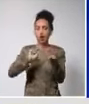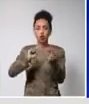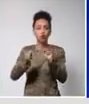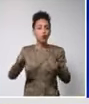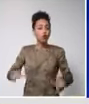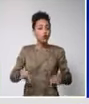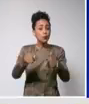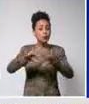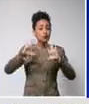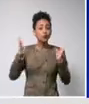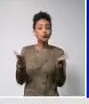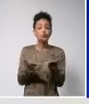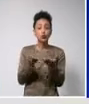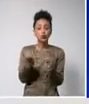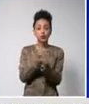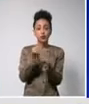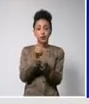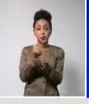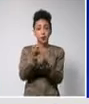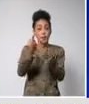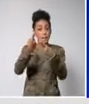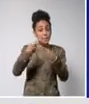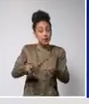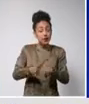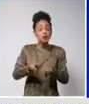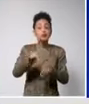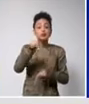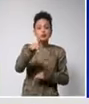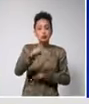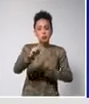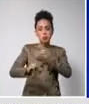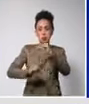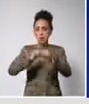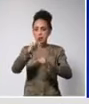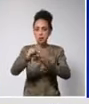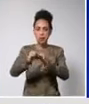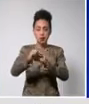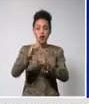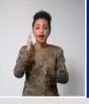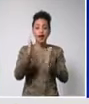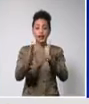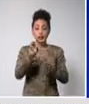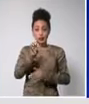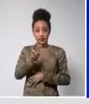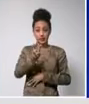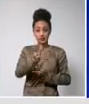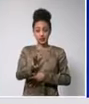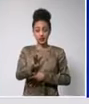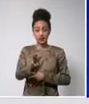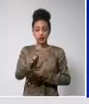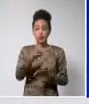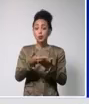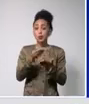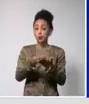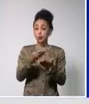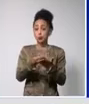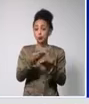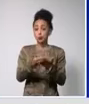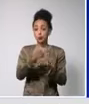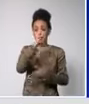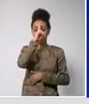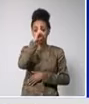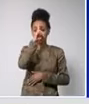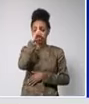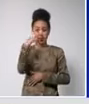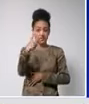pero indiscutiblemente en la medida que se avance en la fase 3 del ensayo clínico de la vacuna Abdala